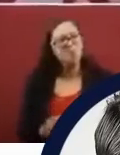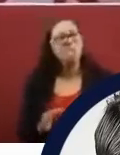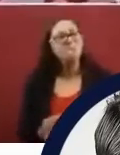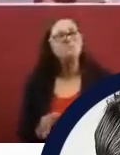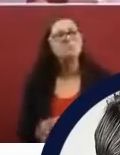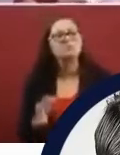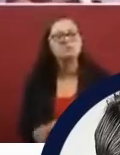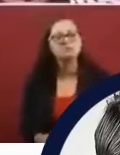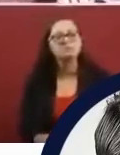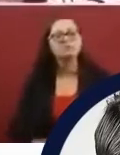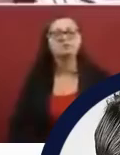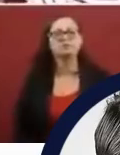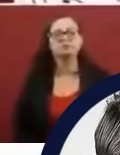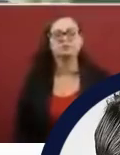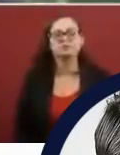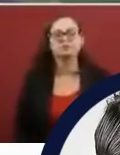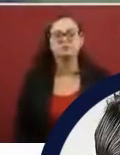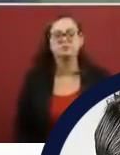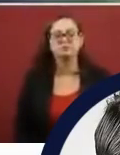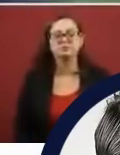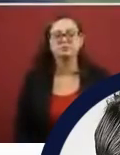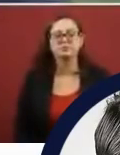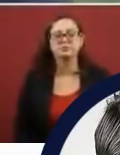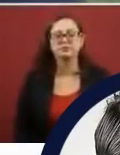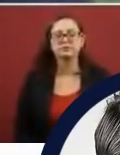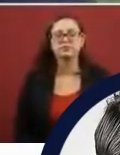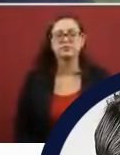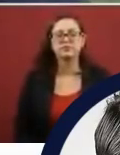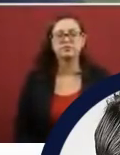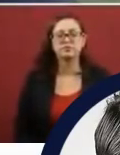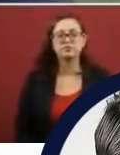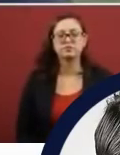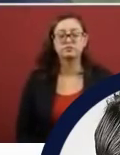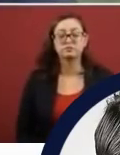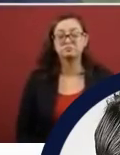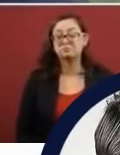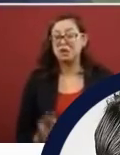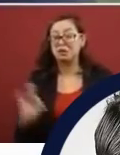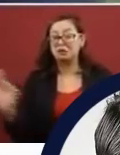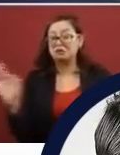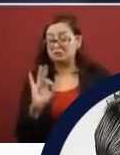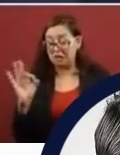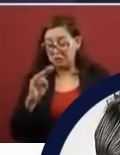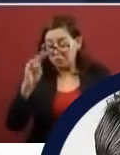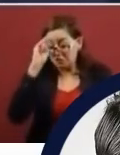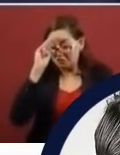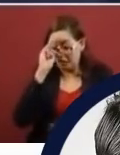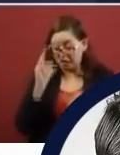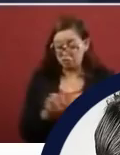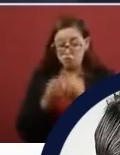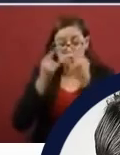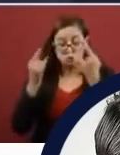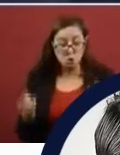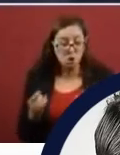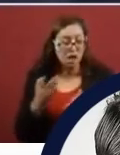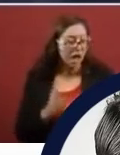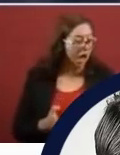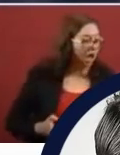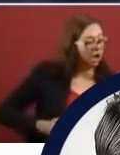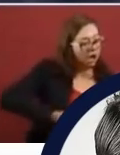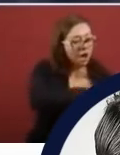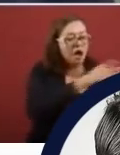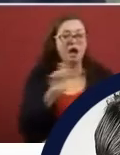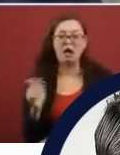creo que no. Creo que sí hay consideraciones políticas que rebasan a las encuestas y rebasan a lo que nosotros podamos ver desde fuera, pero creo que el